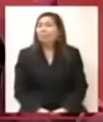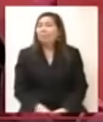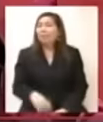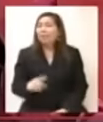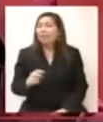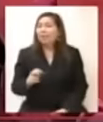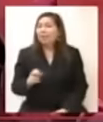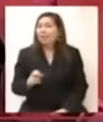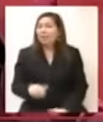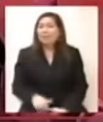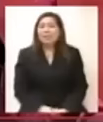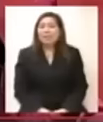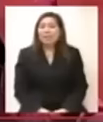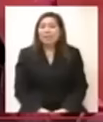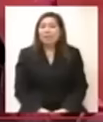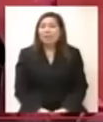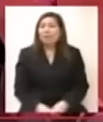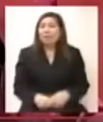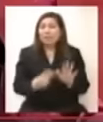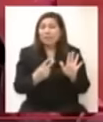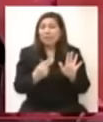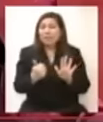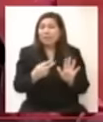2916 gramos